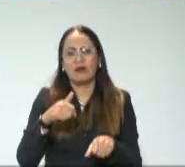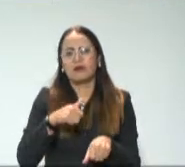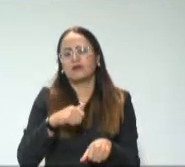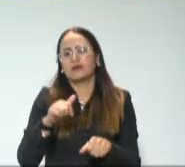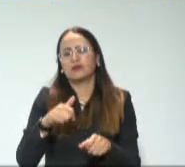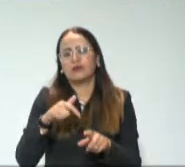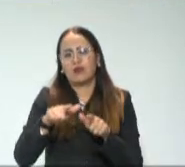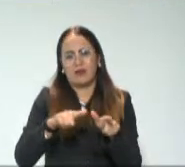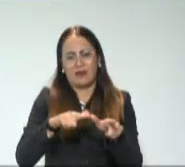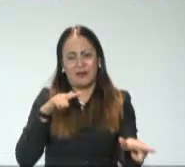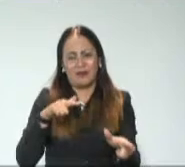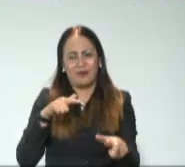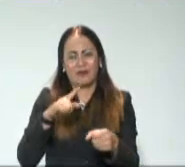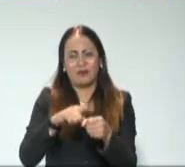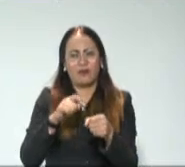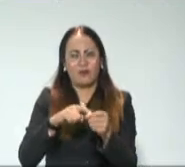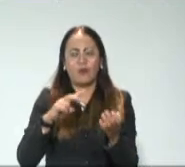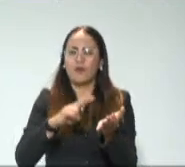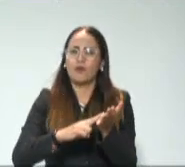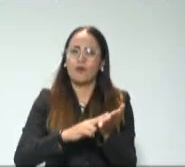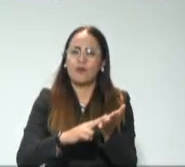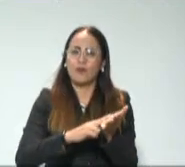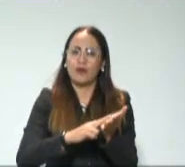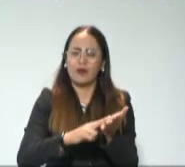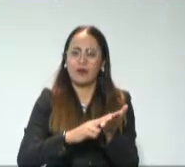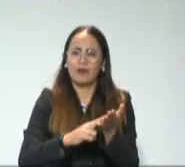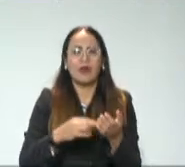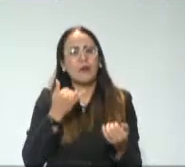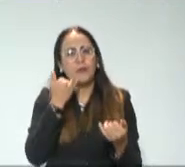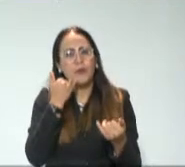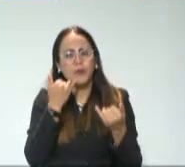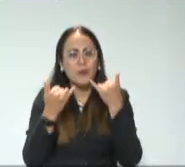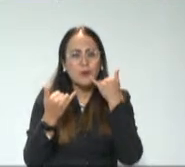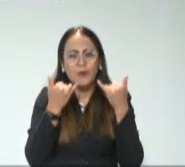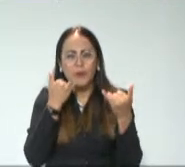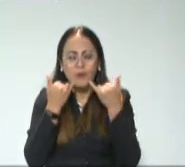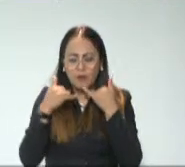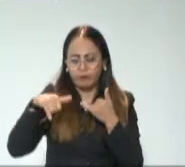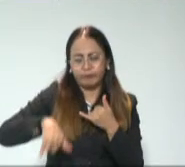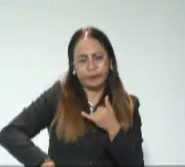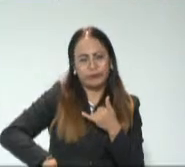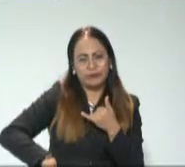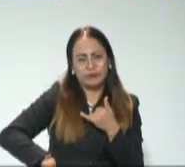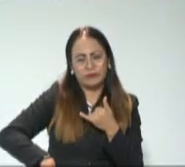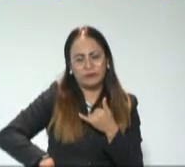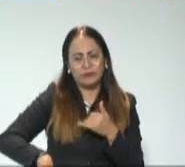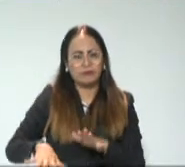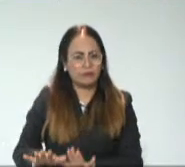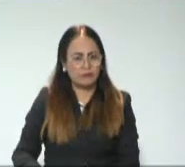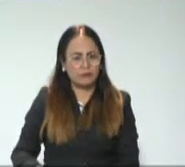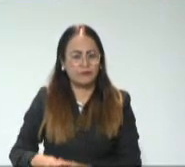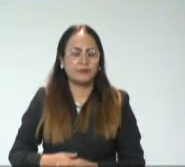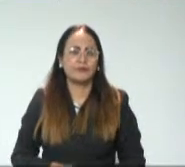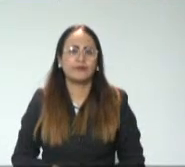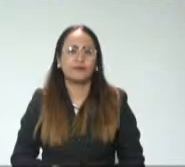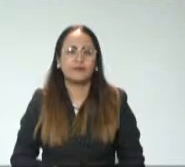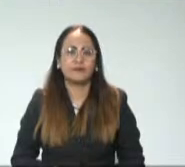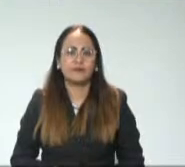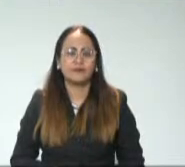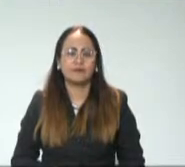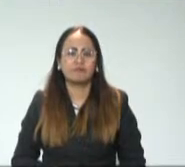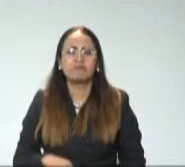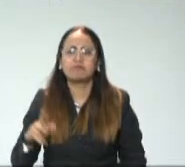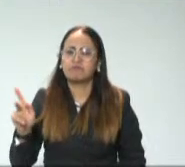no el las las líneas telefónicas fijas no como como una tecnología eh